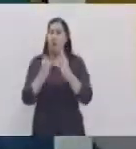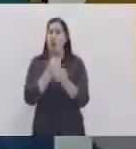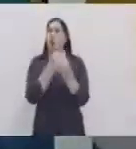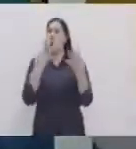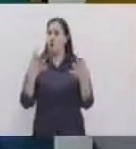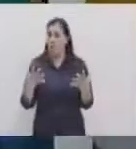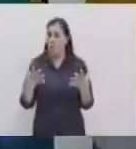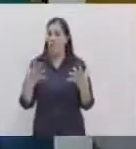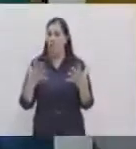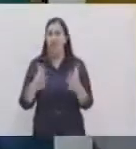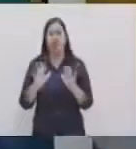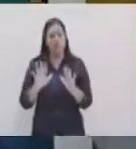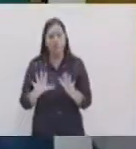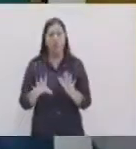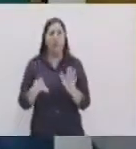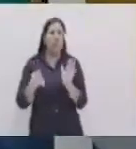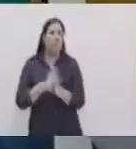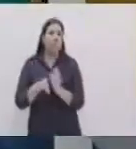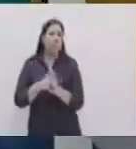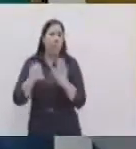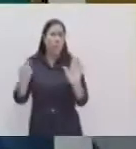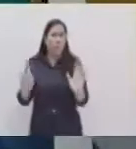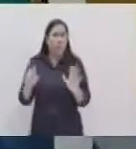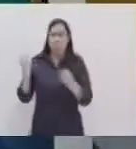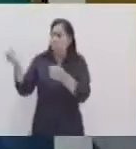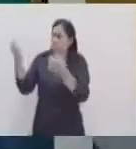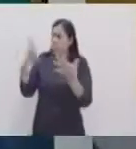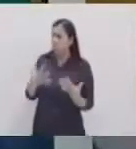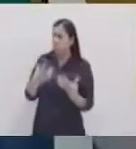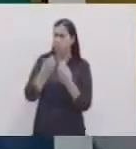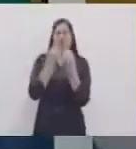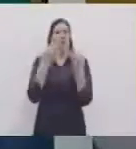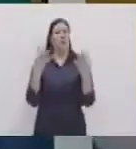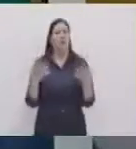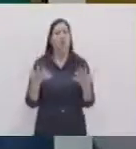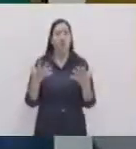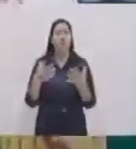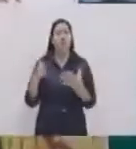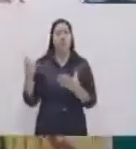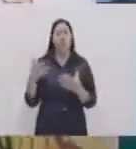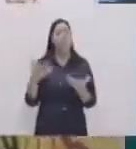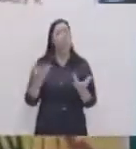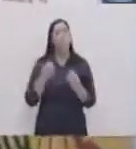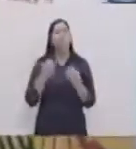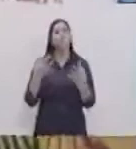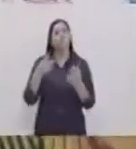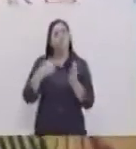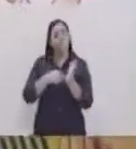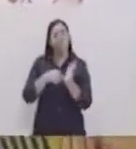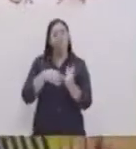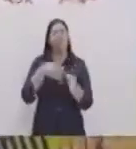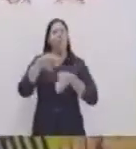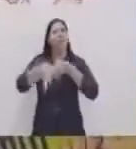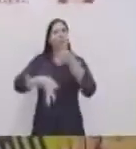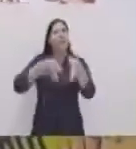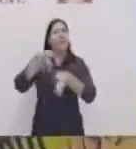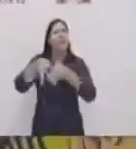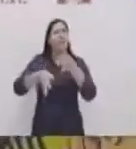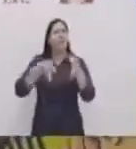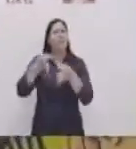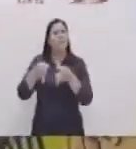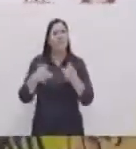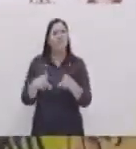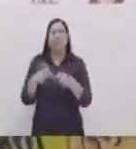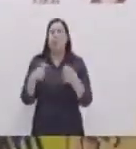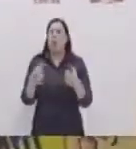nuestro científico, nuestro expositor, nos está presentando un dato que es válido, un dato certero. Nos está explicando que uno de los